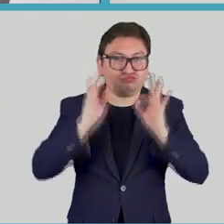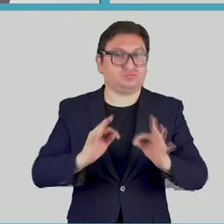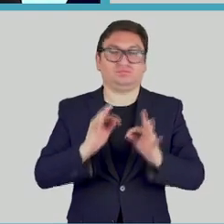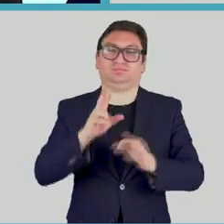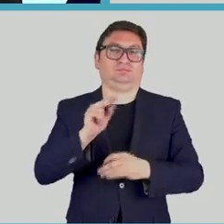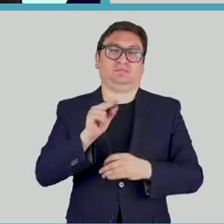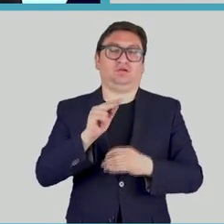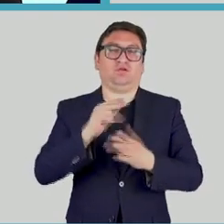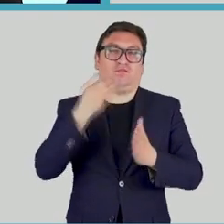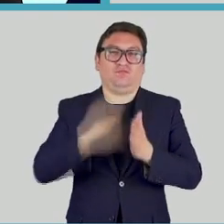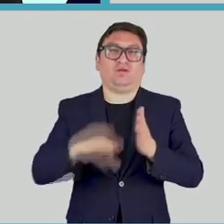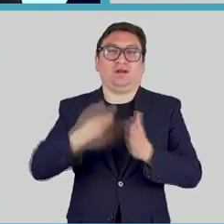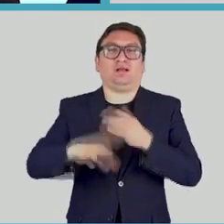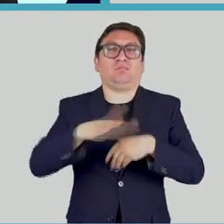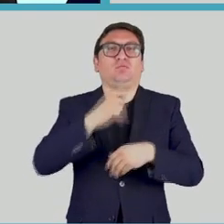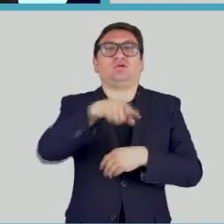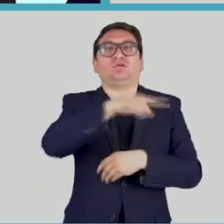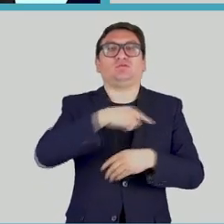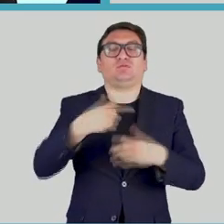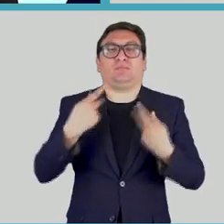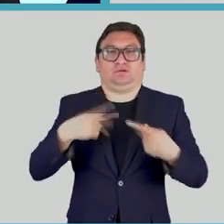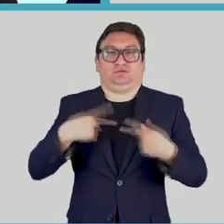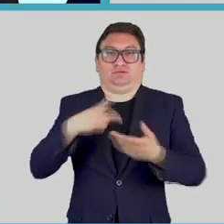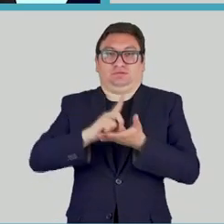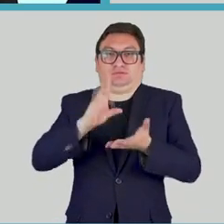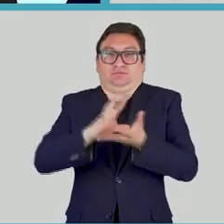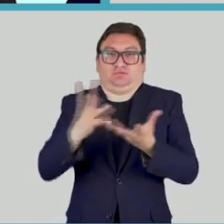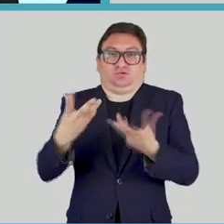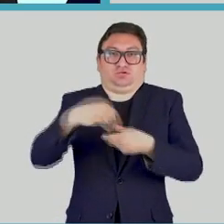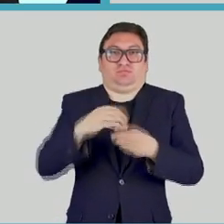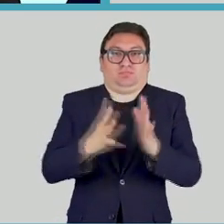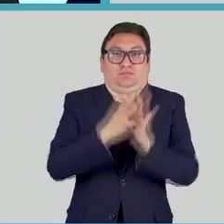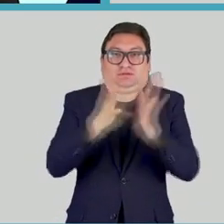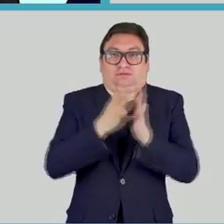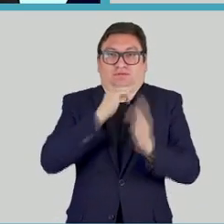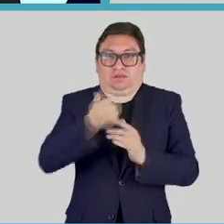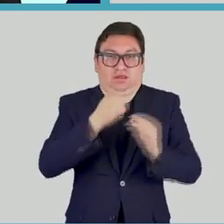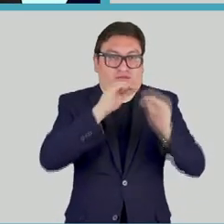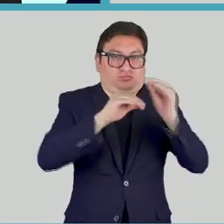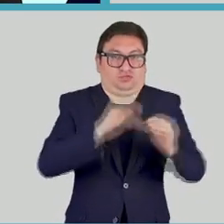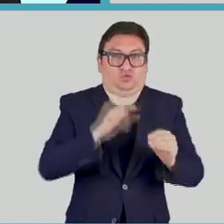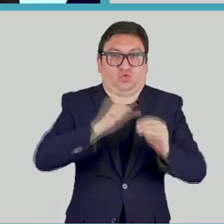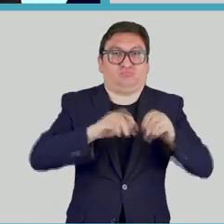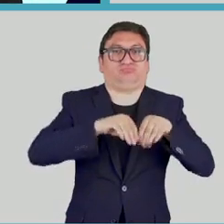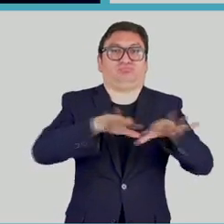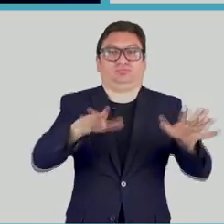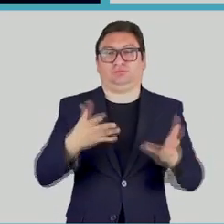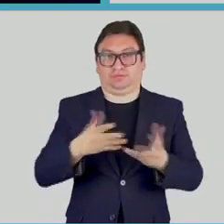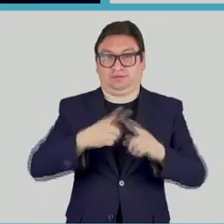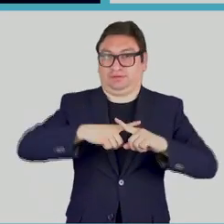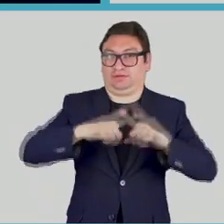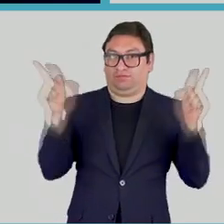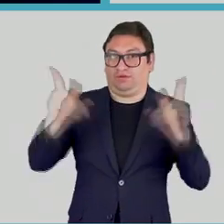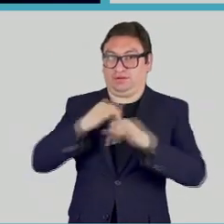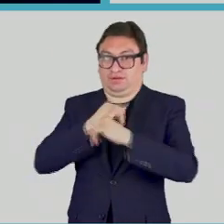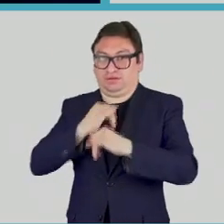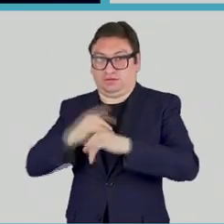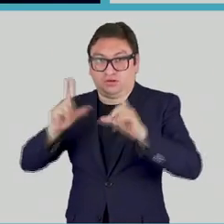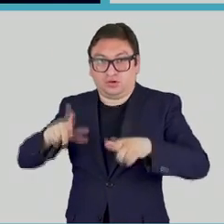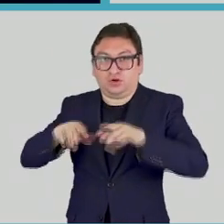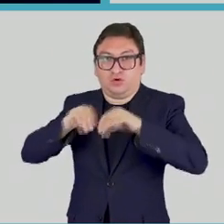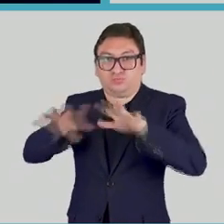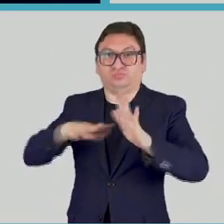con la discapacidad porque normalmente no están involucradas personas con discapacidad con el diseño de contenidos por un lado que a diferencia de